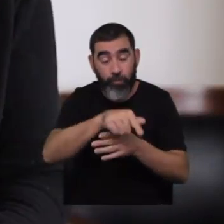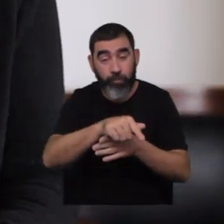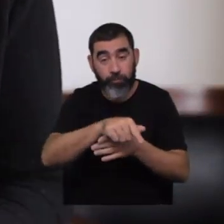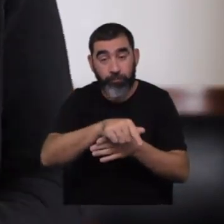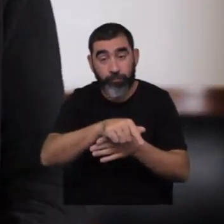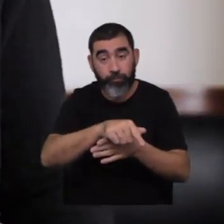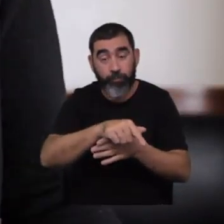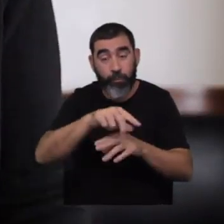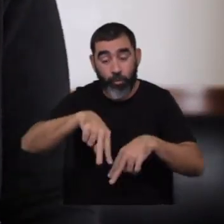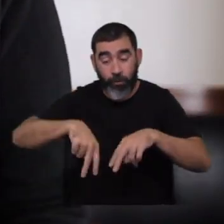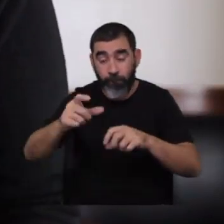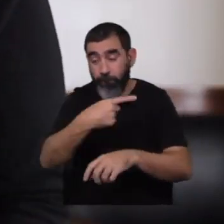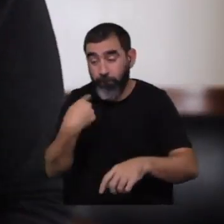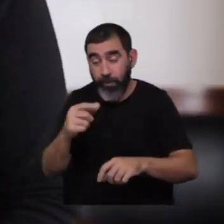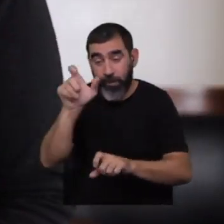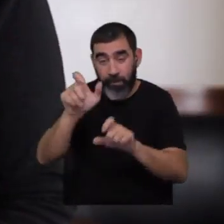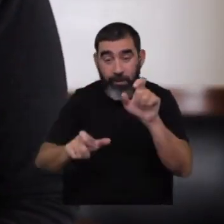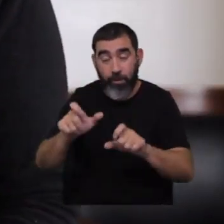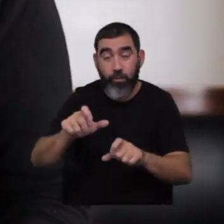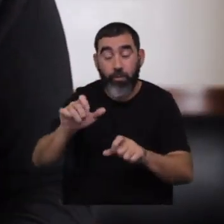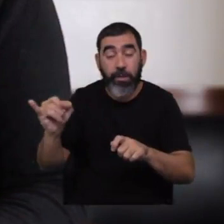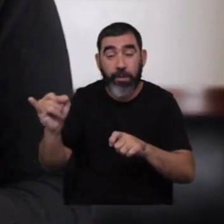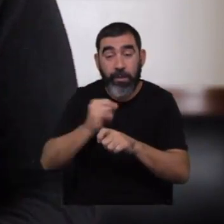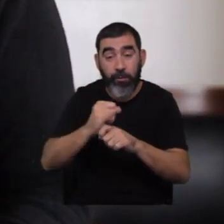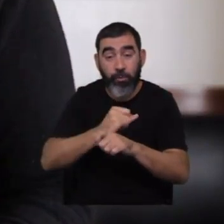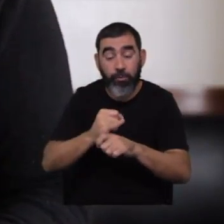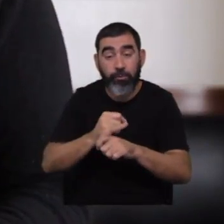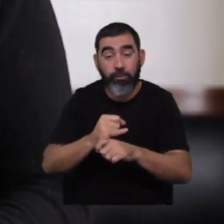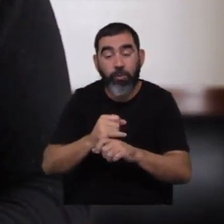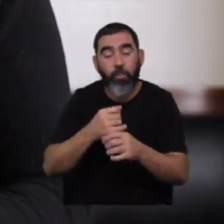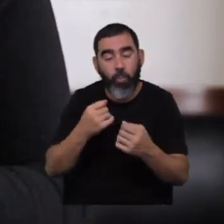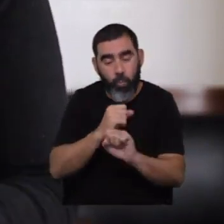nosotros como investigadoras e investigadores del instituto, nos